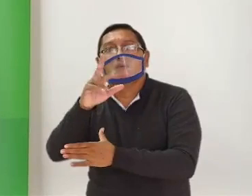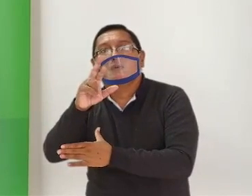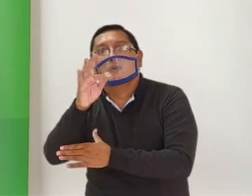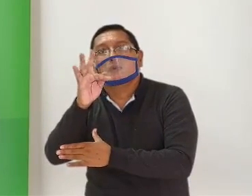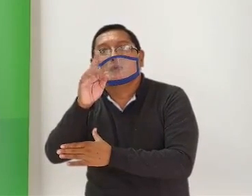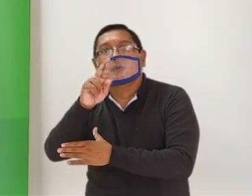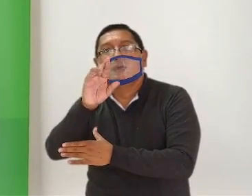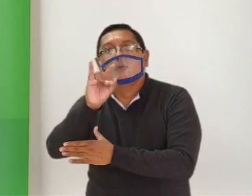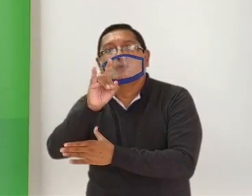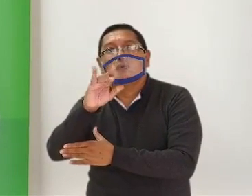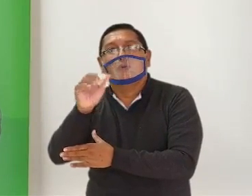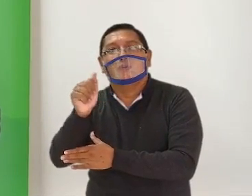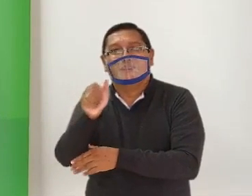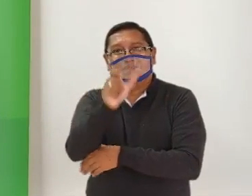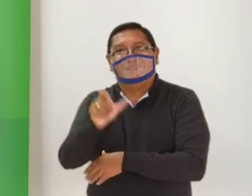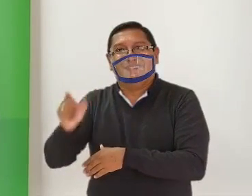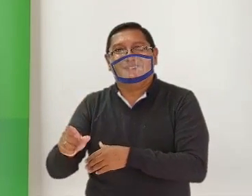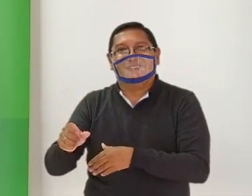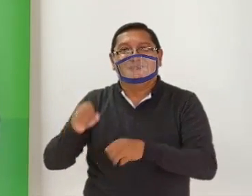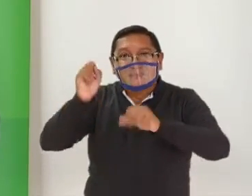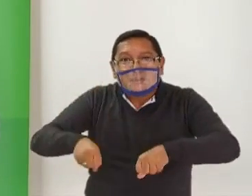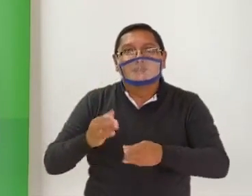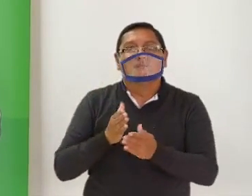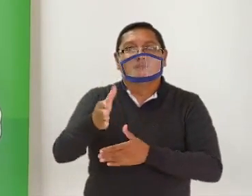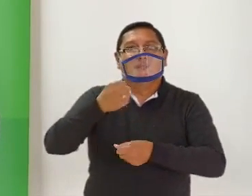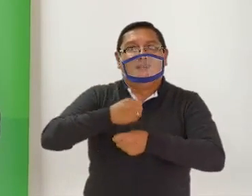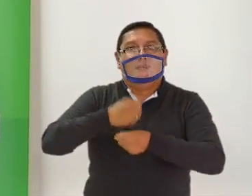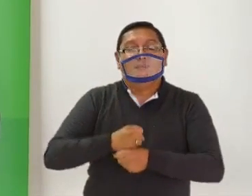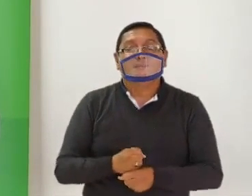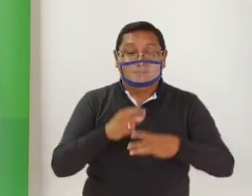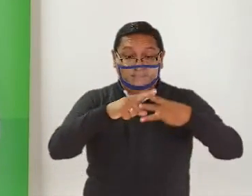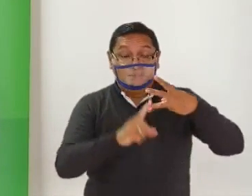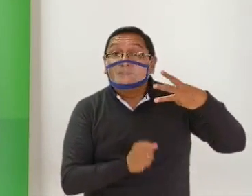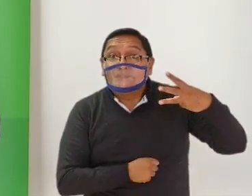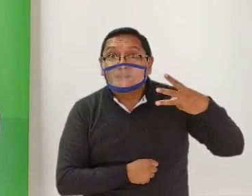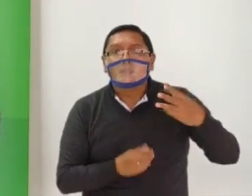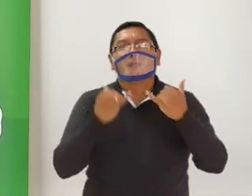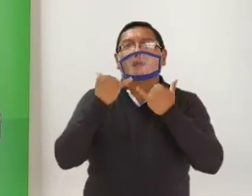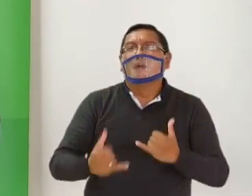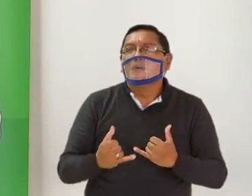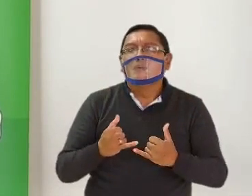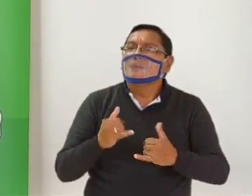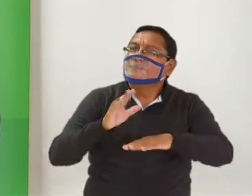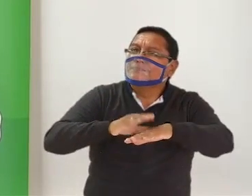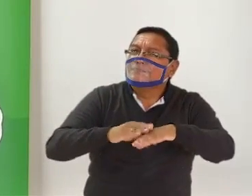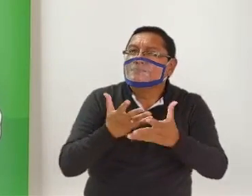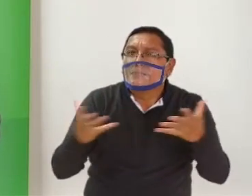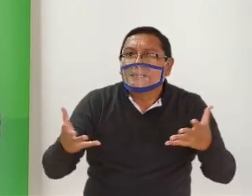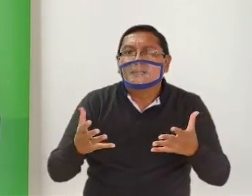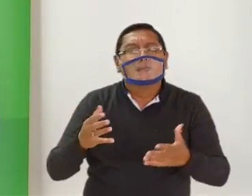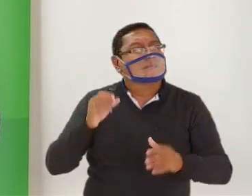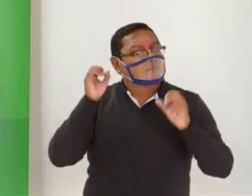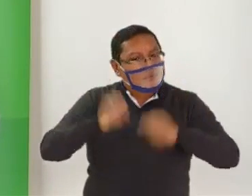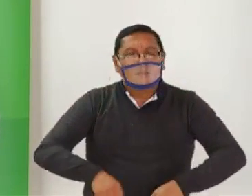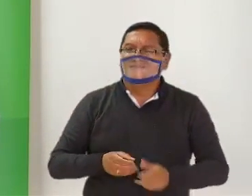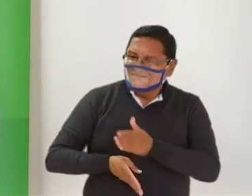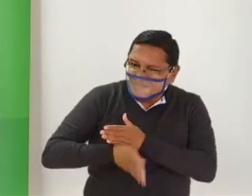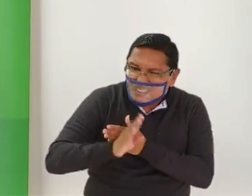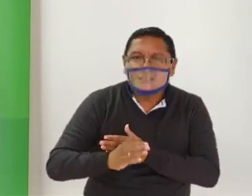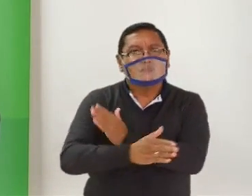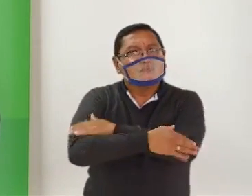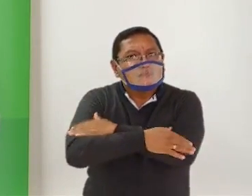de verificación Truora. La invitación ahora es a no bajar la guardia, a demostrar un comportamiento ejemplar y a